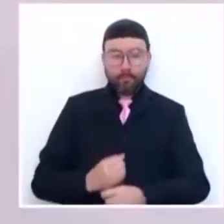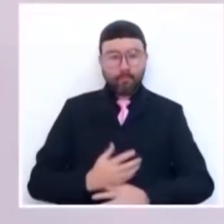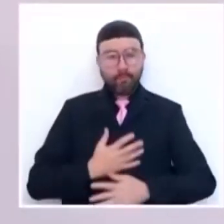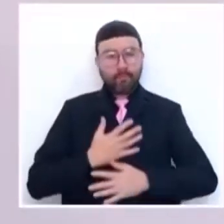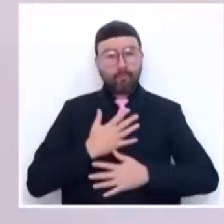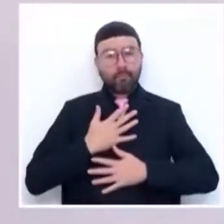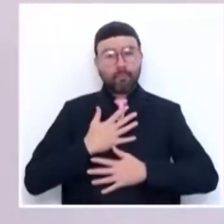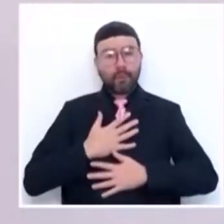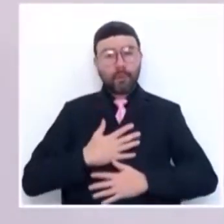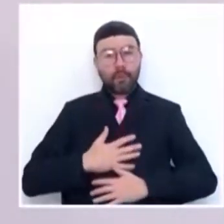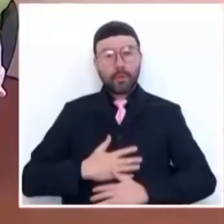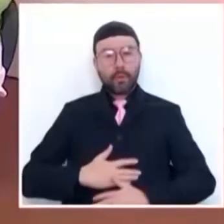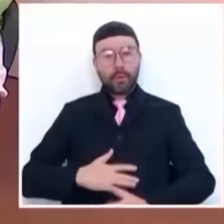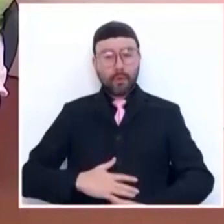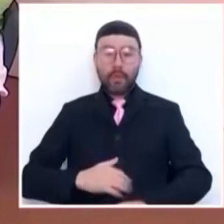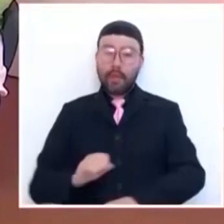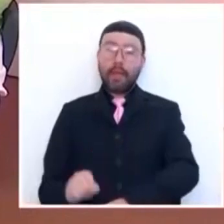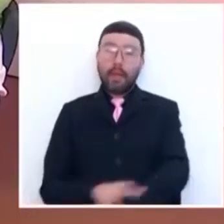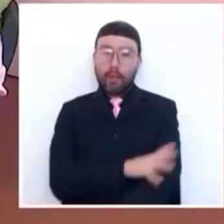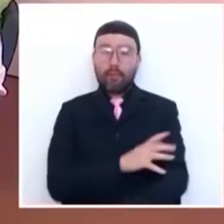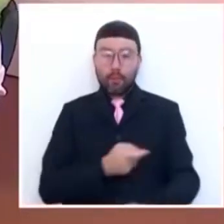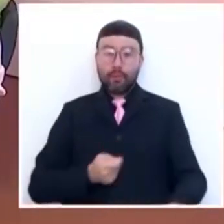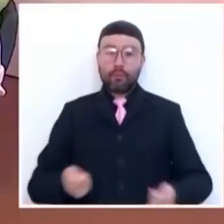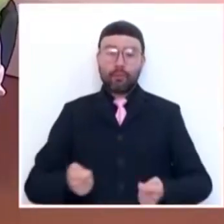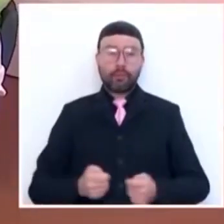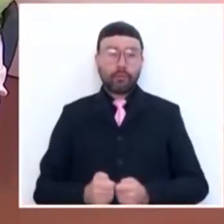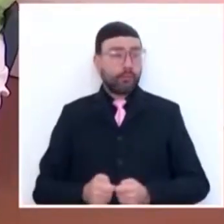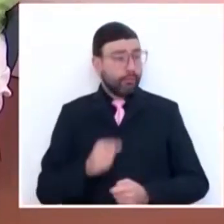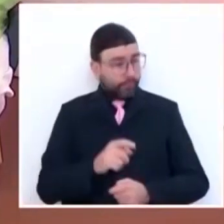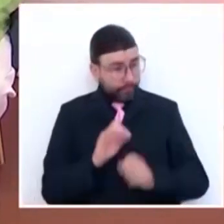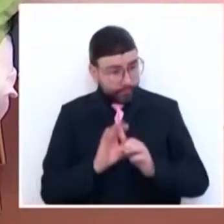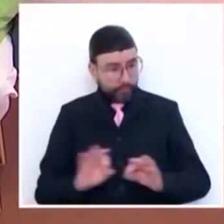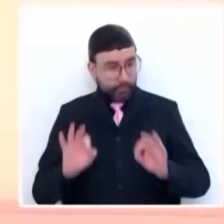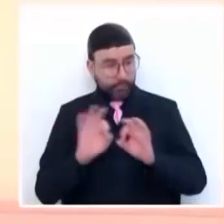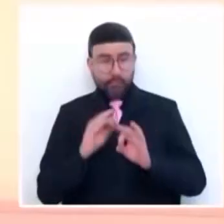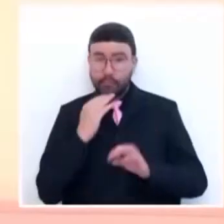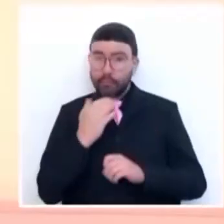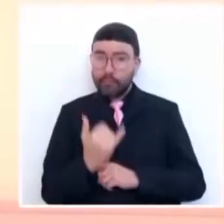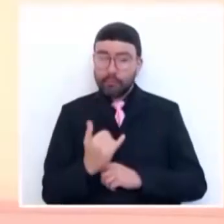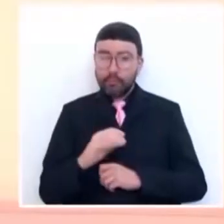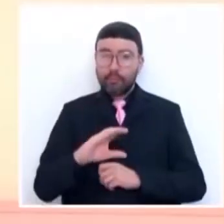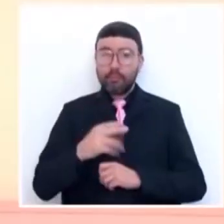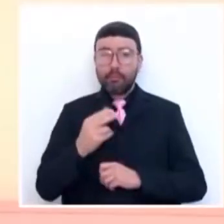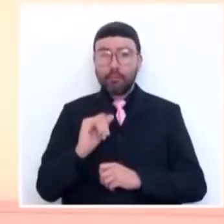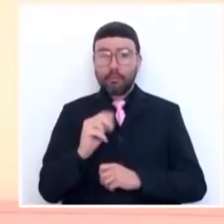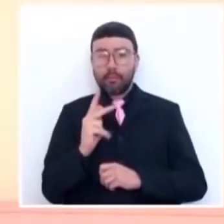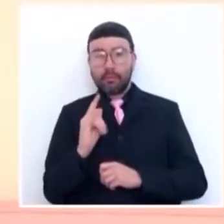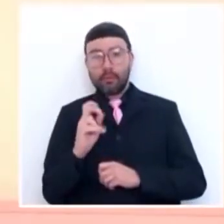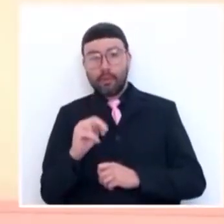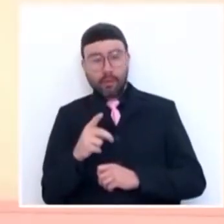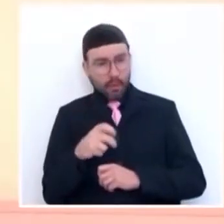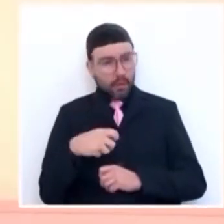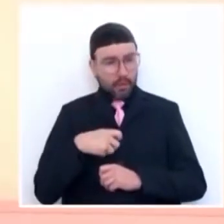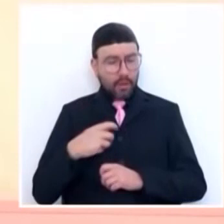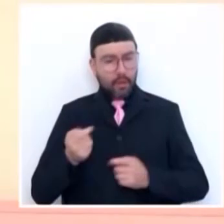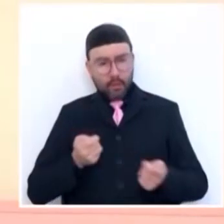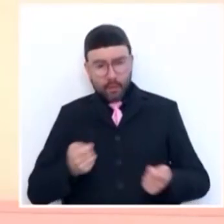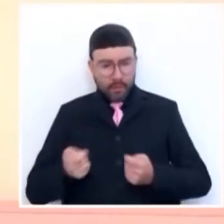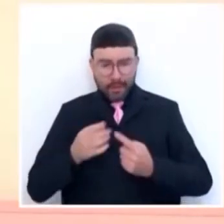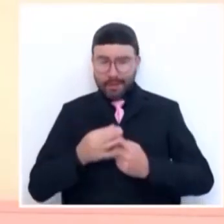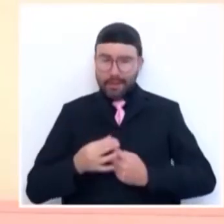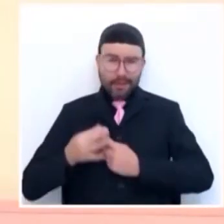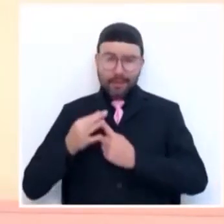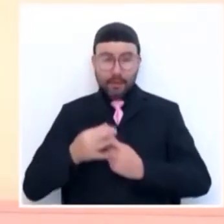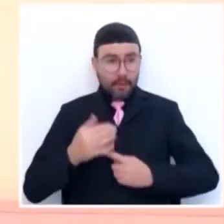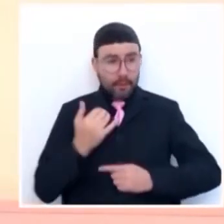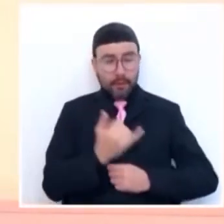emociones. Importantísimo. Y ahí es cuando herramientas como el Qigong, por ejemplo, que tiene movimientos específicos que